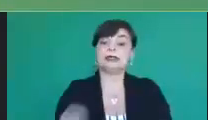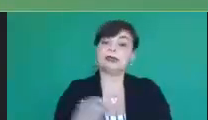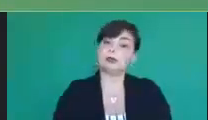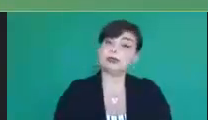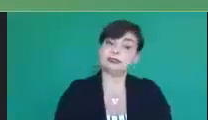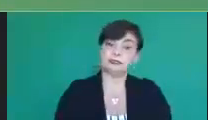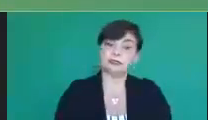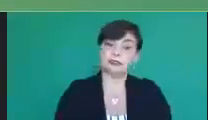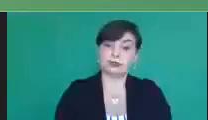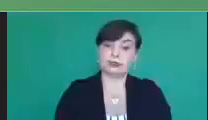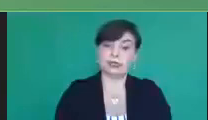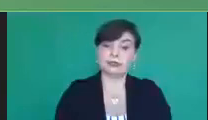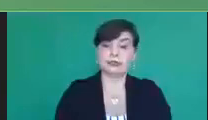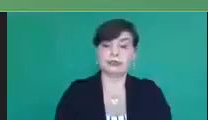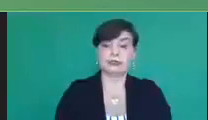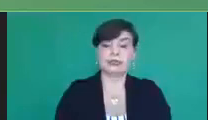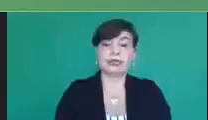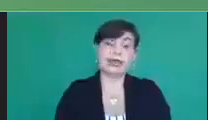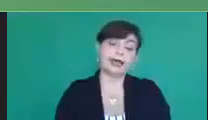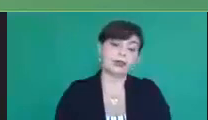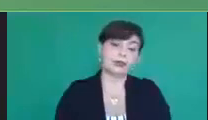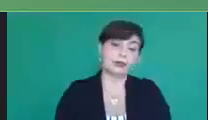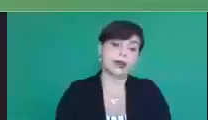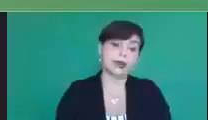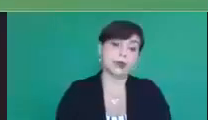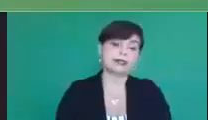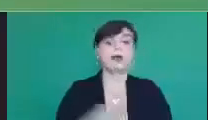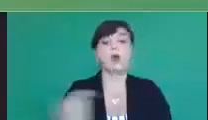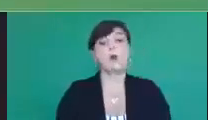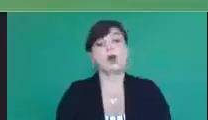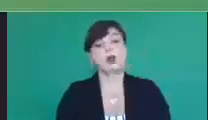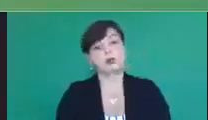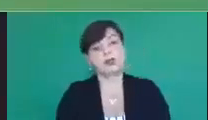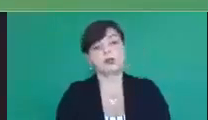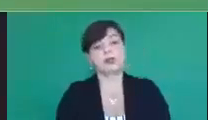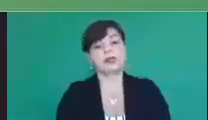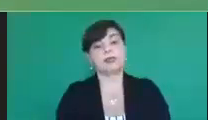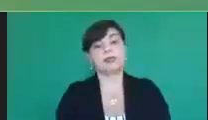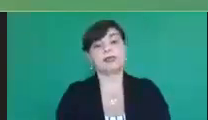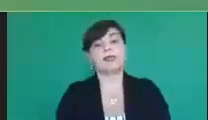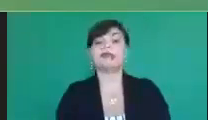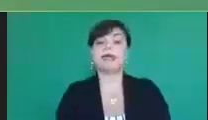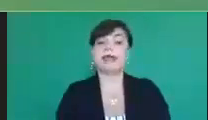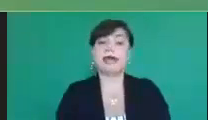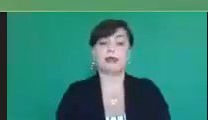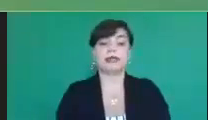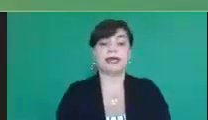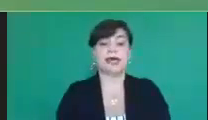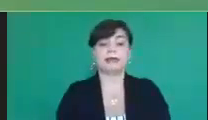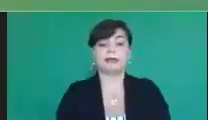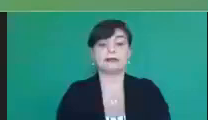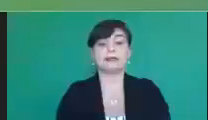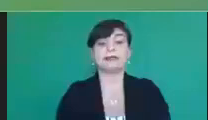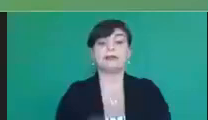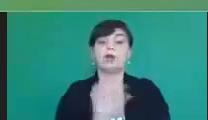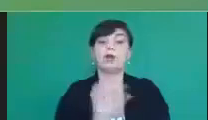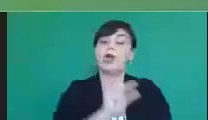los inspectores encargados de tomar la muestra como a los médicos veterinarios encargados de cada